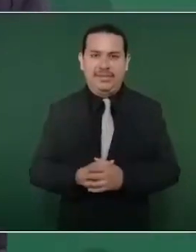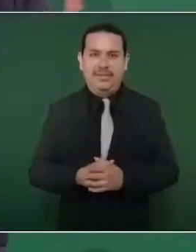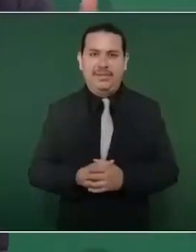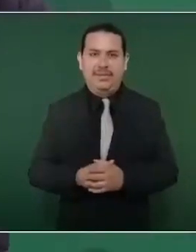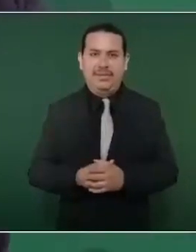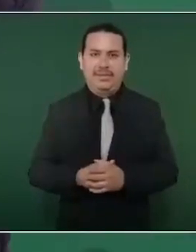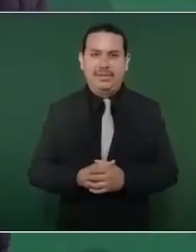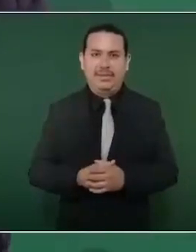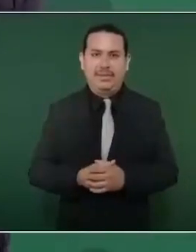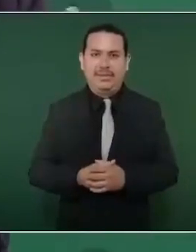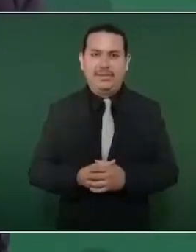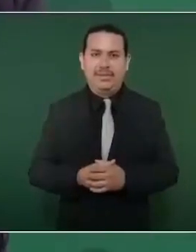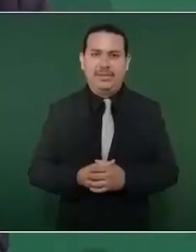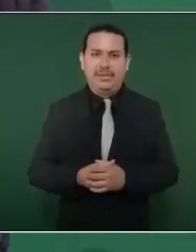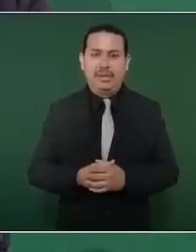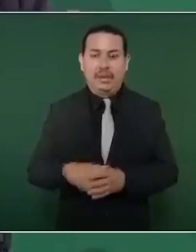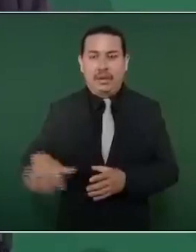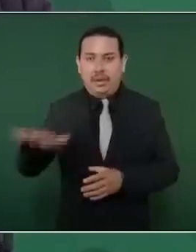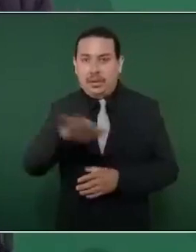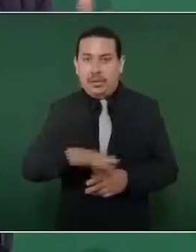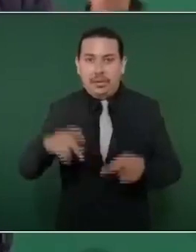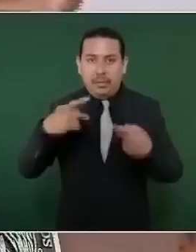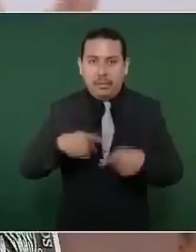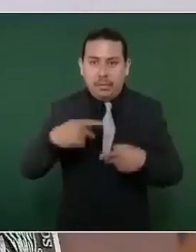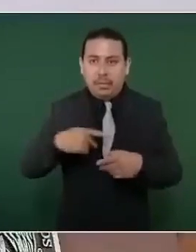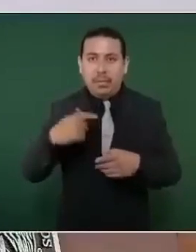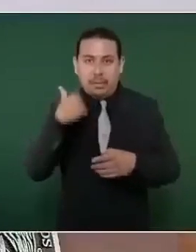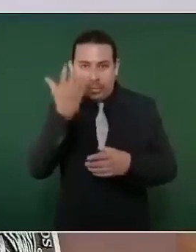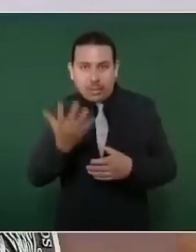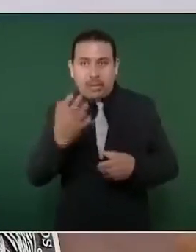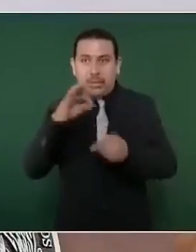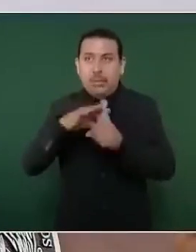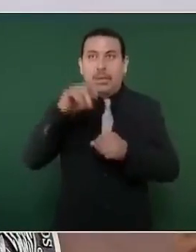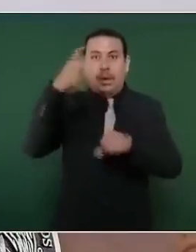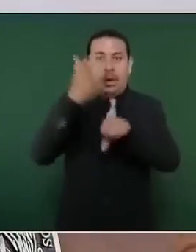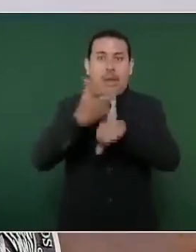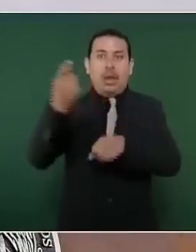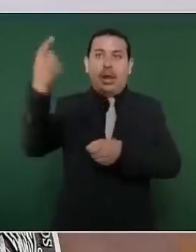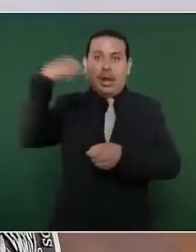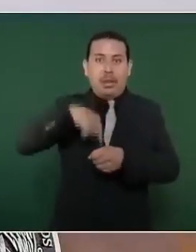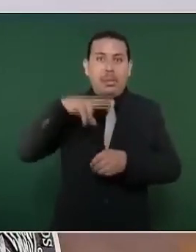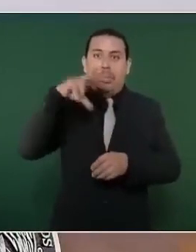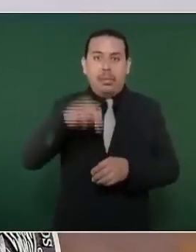porque no se le permite al pueblo que sea el que decida.